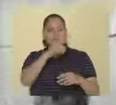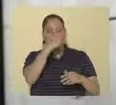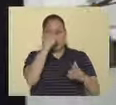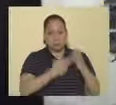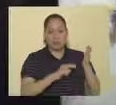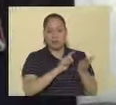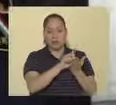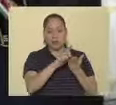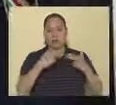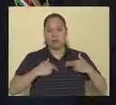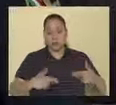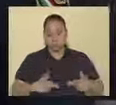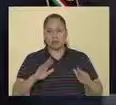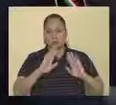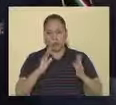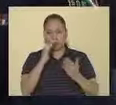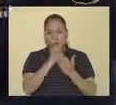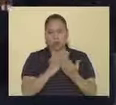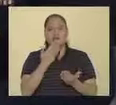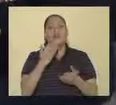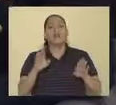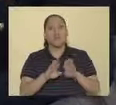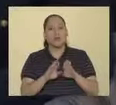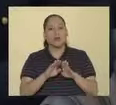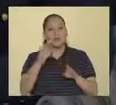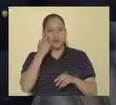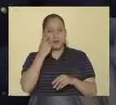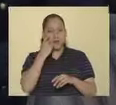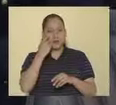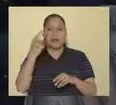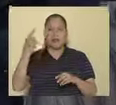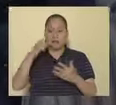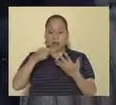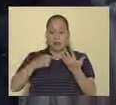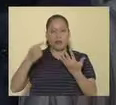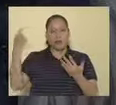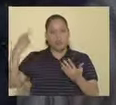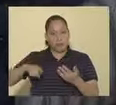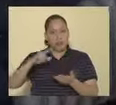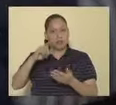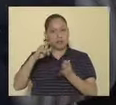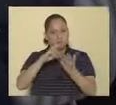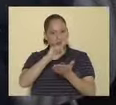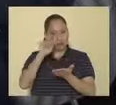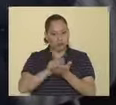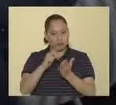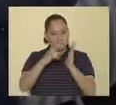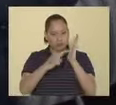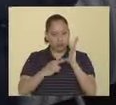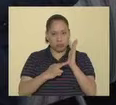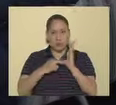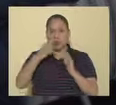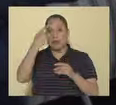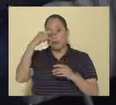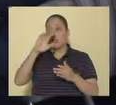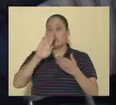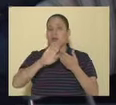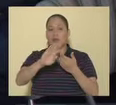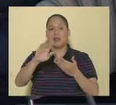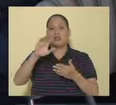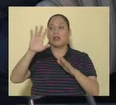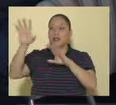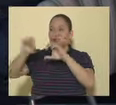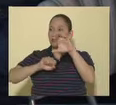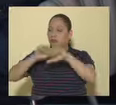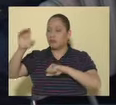de autoridades militares. ¿Cómo se hizo esto? Se giraron diversas instrucciones para evitar centros de detención en instalaciones